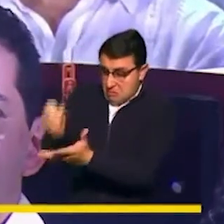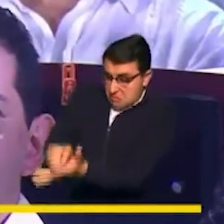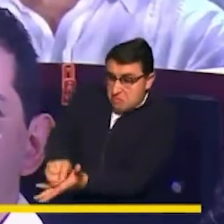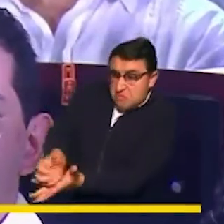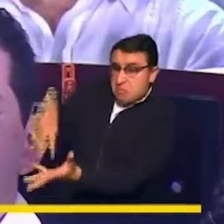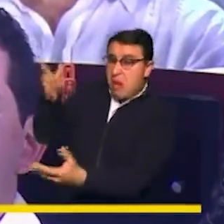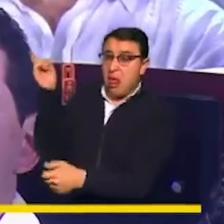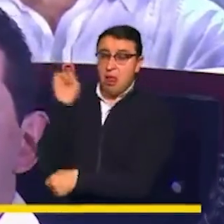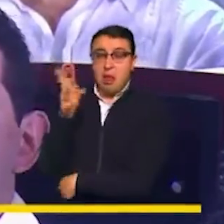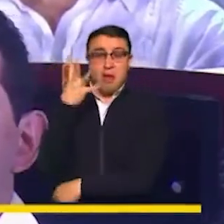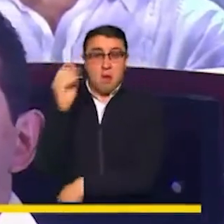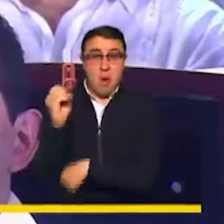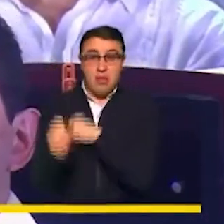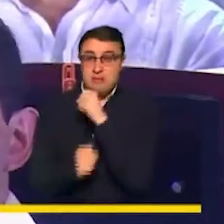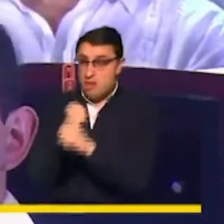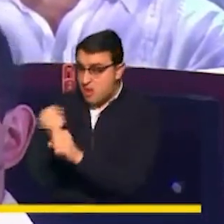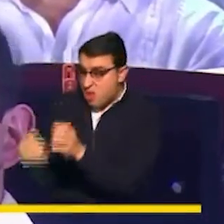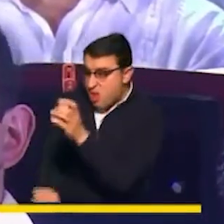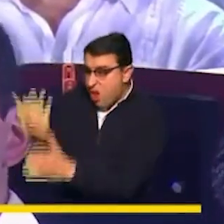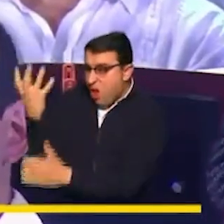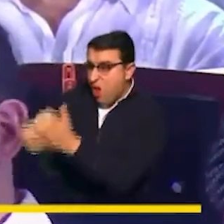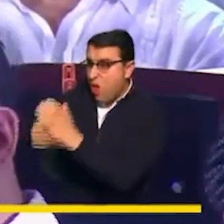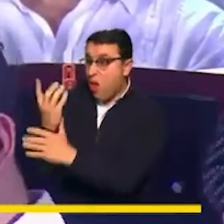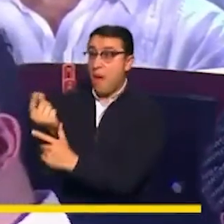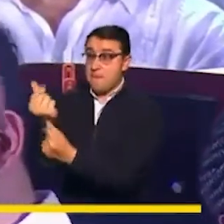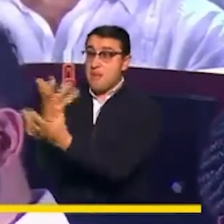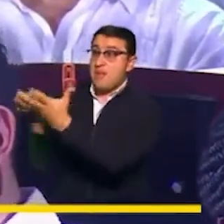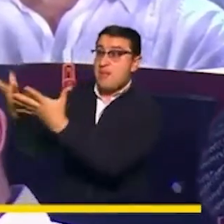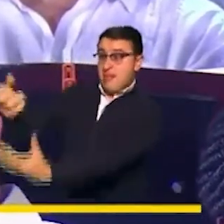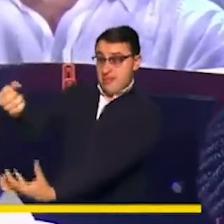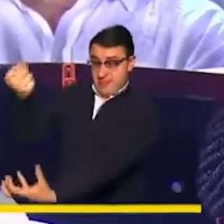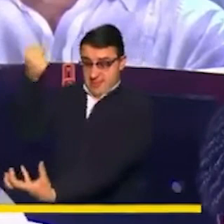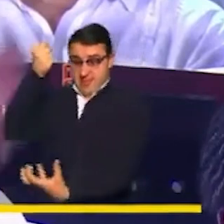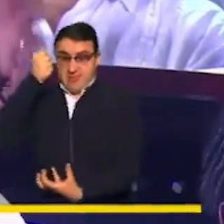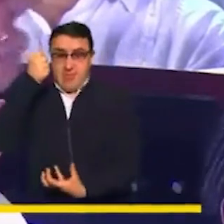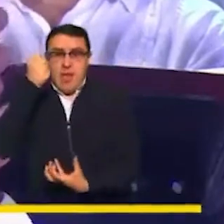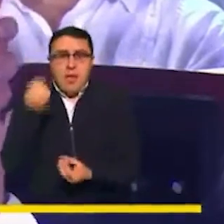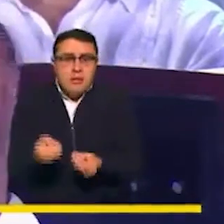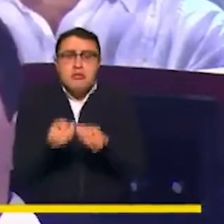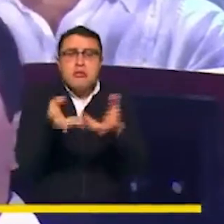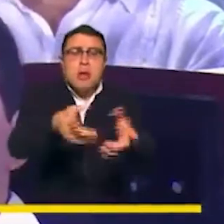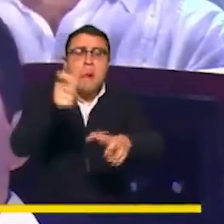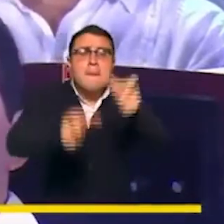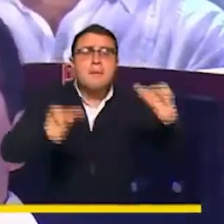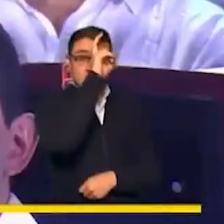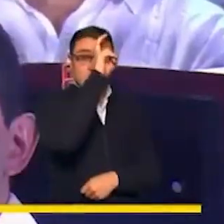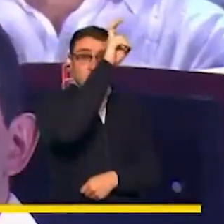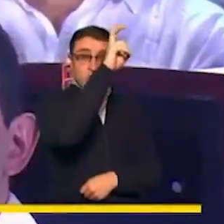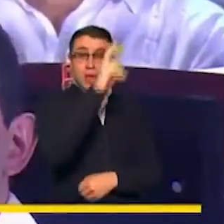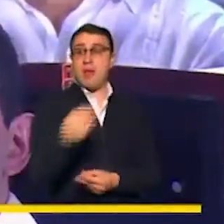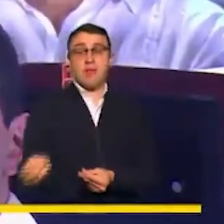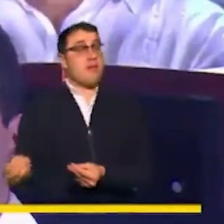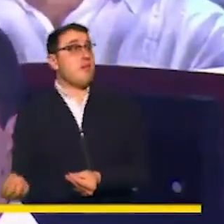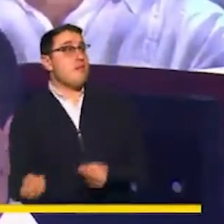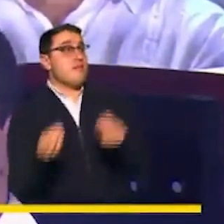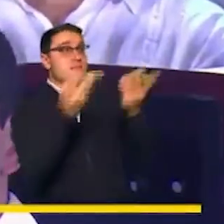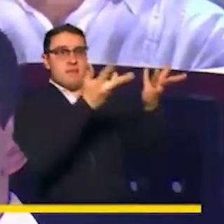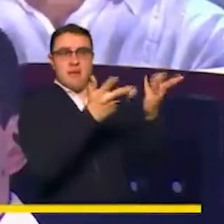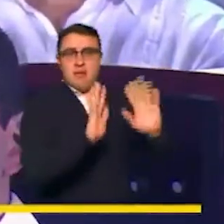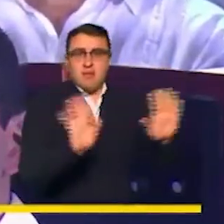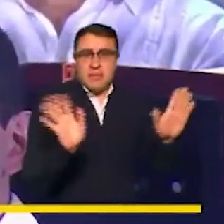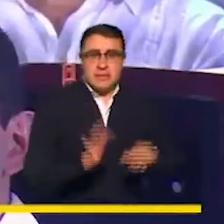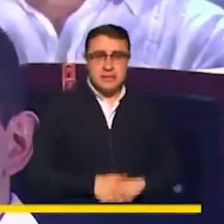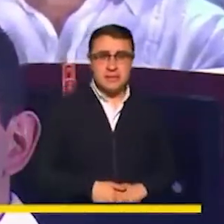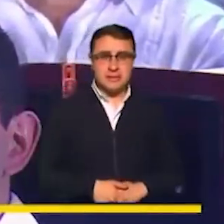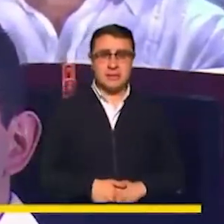40 años, pero cuyo fruto, cuyo beneficio no llega al pueblo guajiro. Es porque el agua